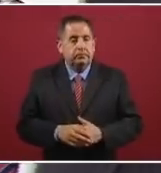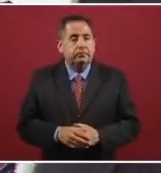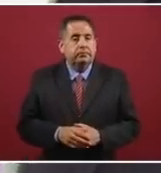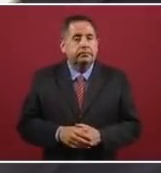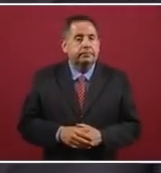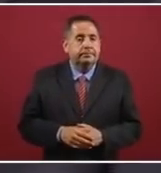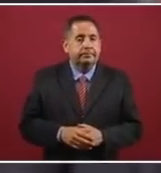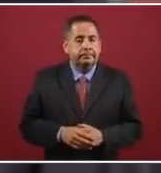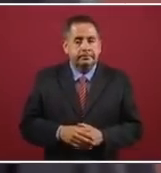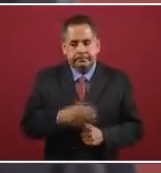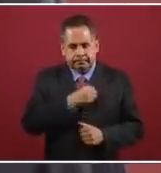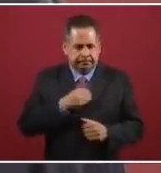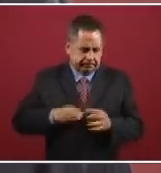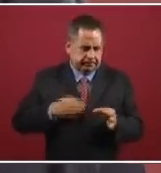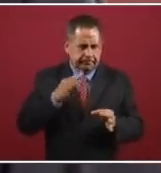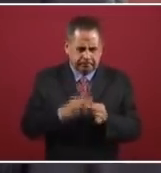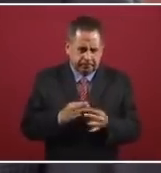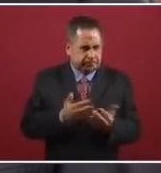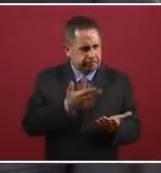que cumplan